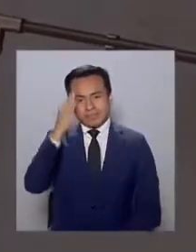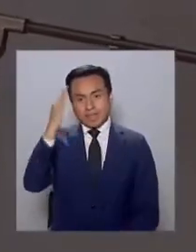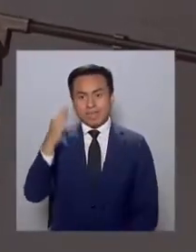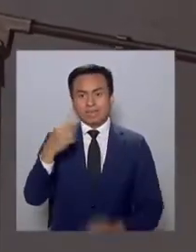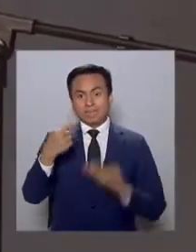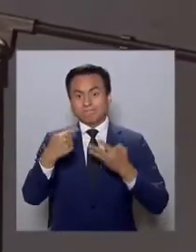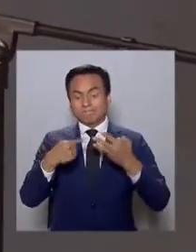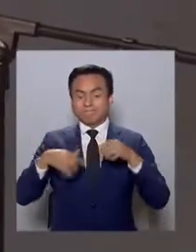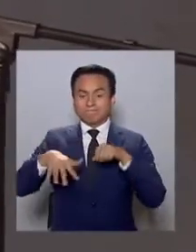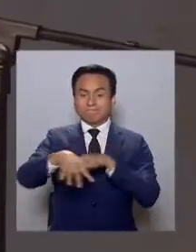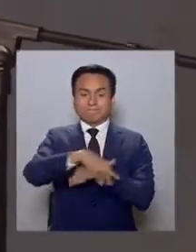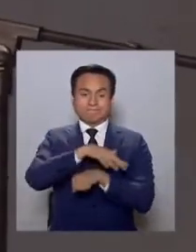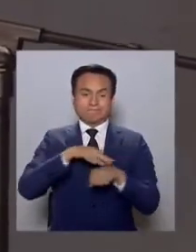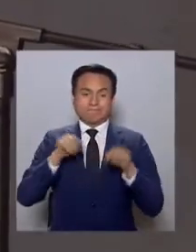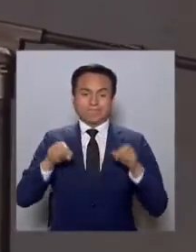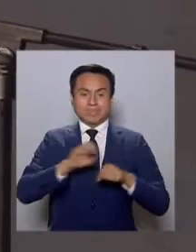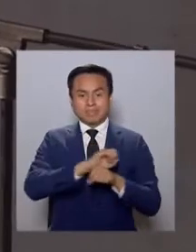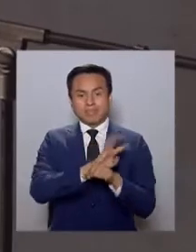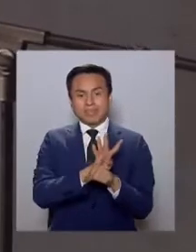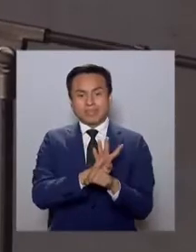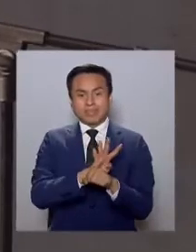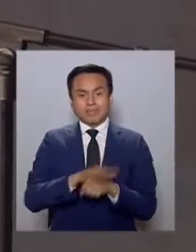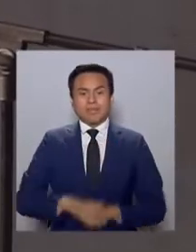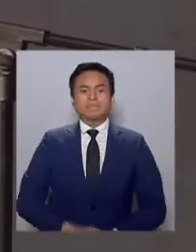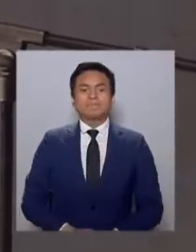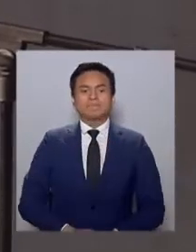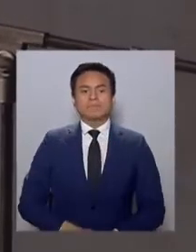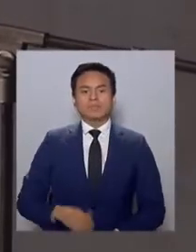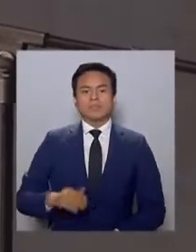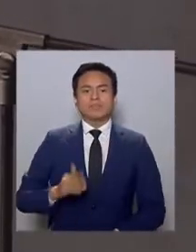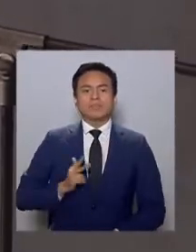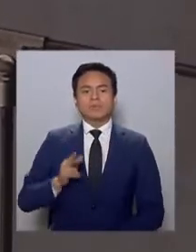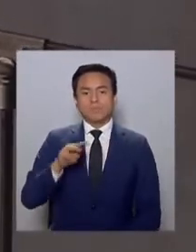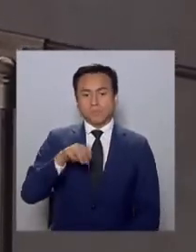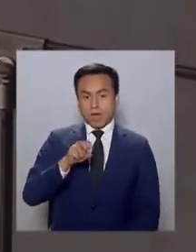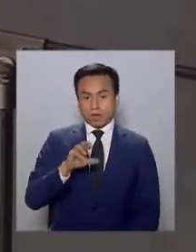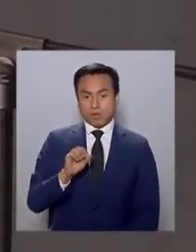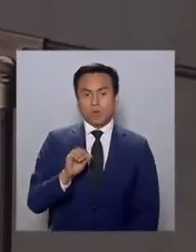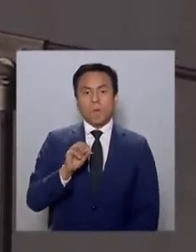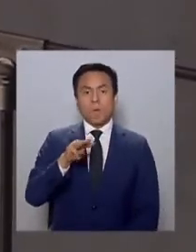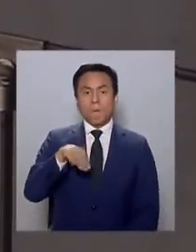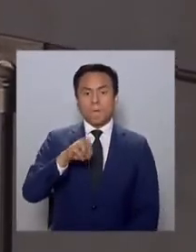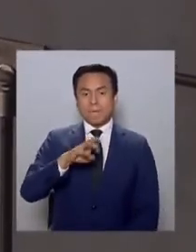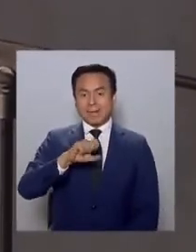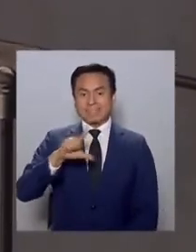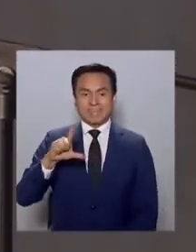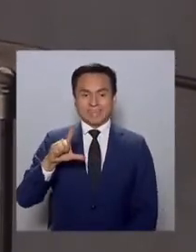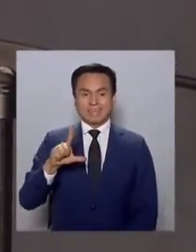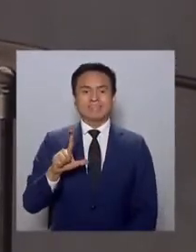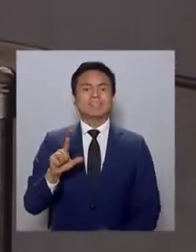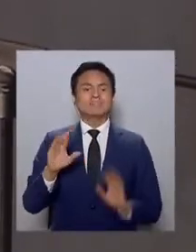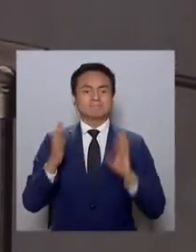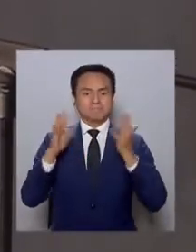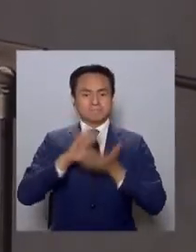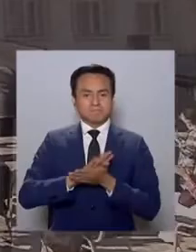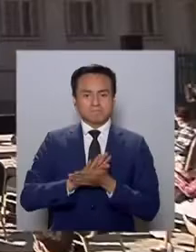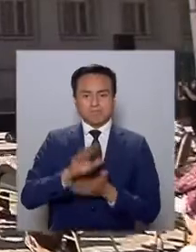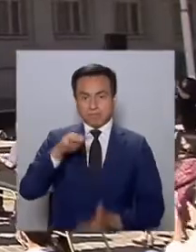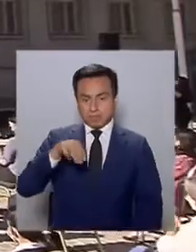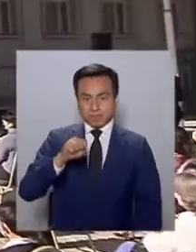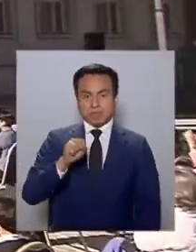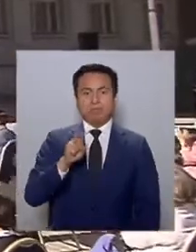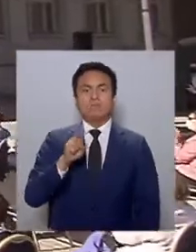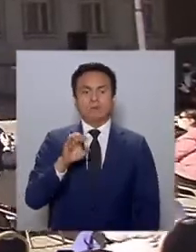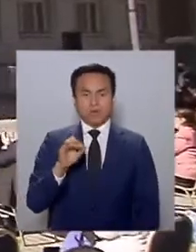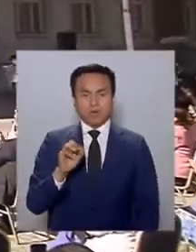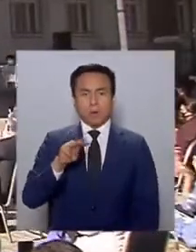de las vicisitudes de esta pandemia a don Mario Marcel Cuyel. Mario Marcel, que hoy no